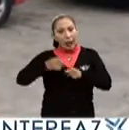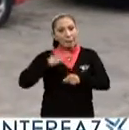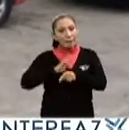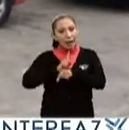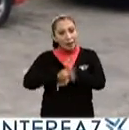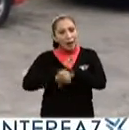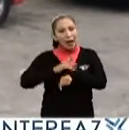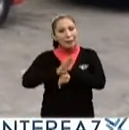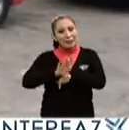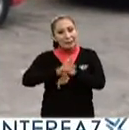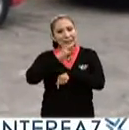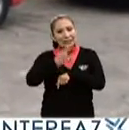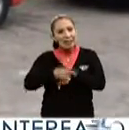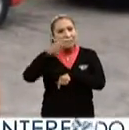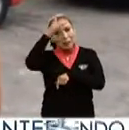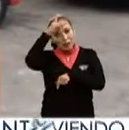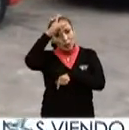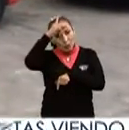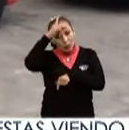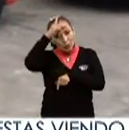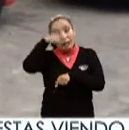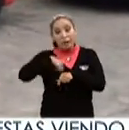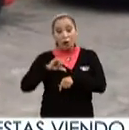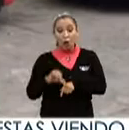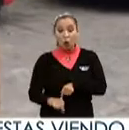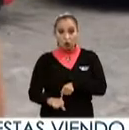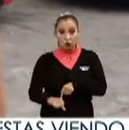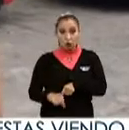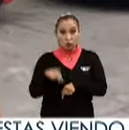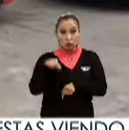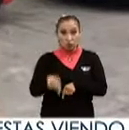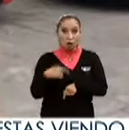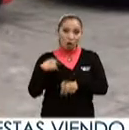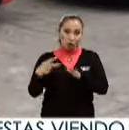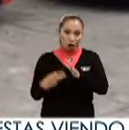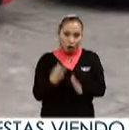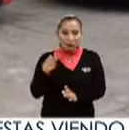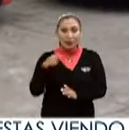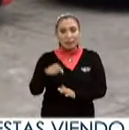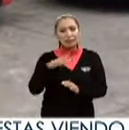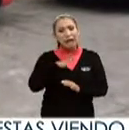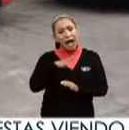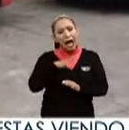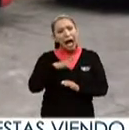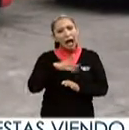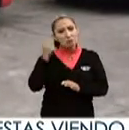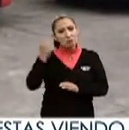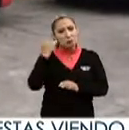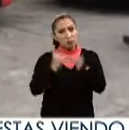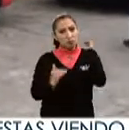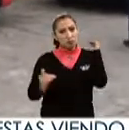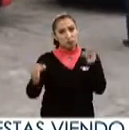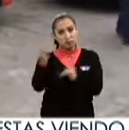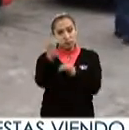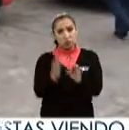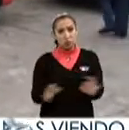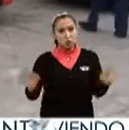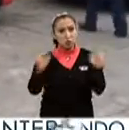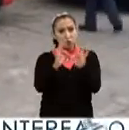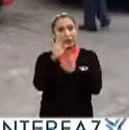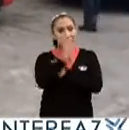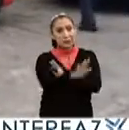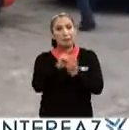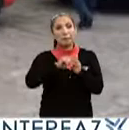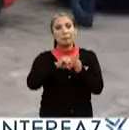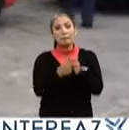de Brasil, de Chile, de Perú. Y bueno, el día de hoy, una vez más, habrá una ponencia o conferencia magistral